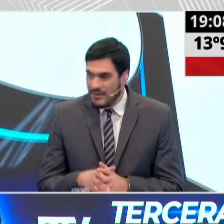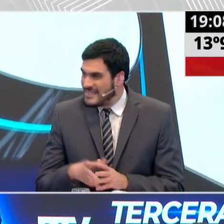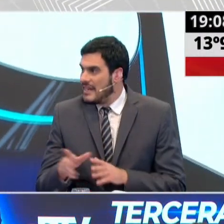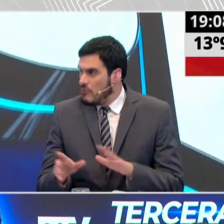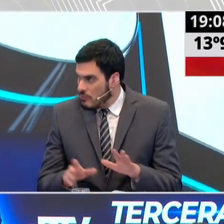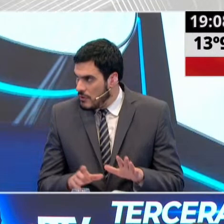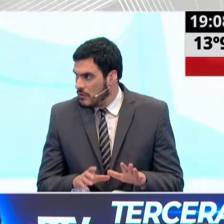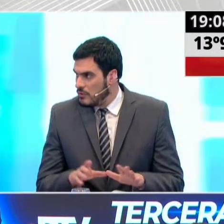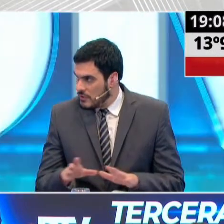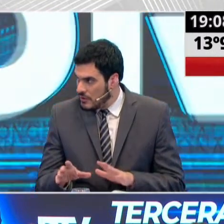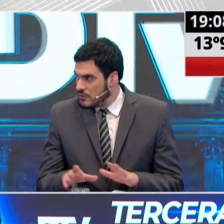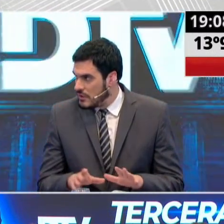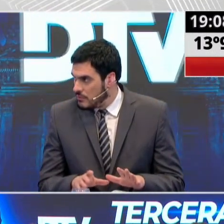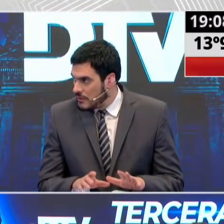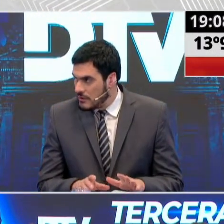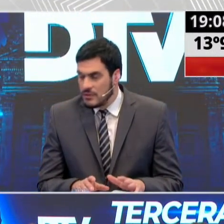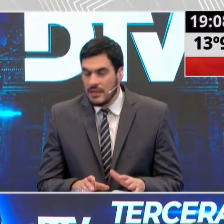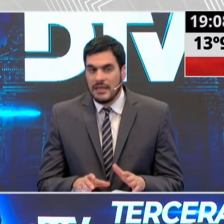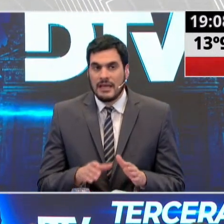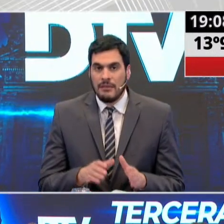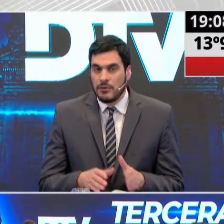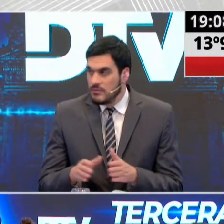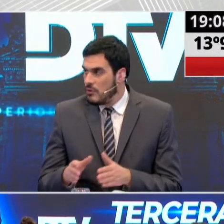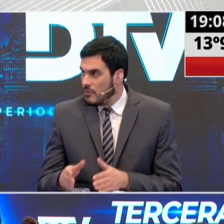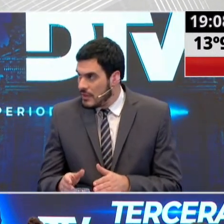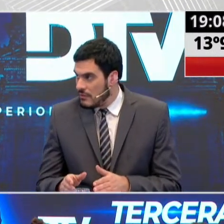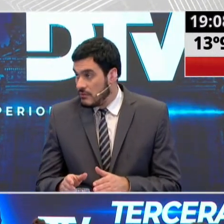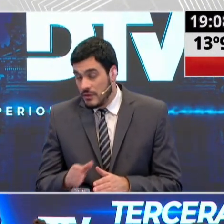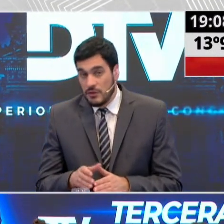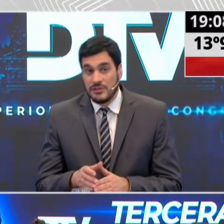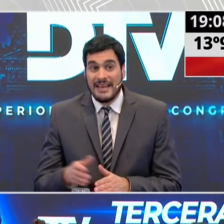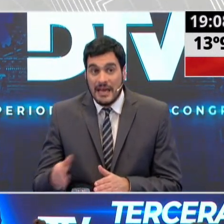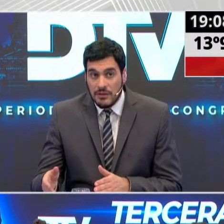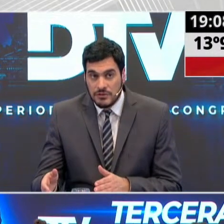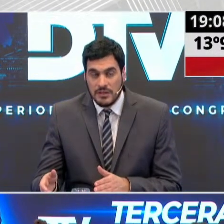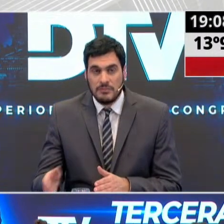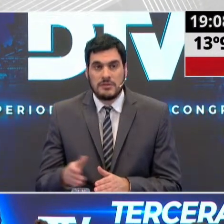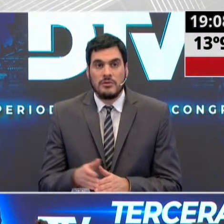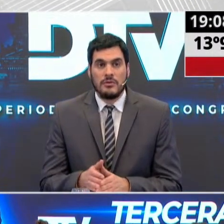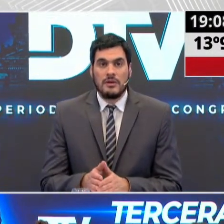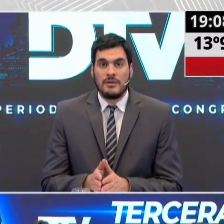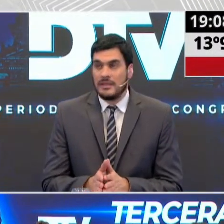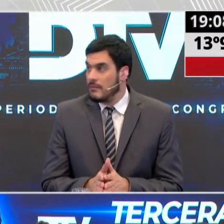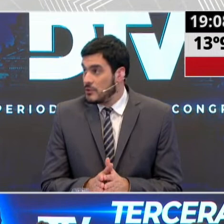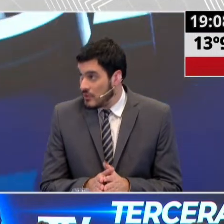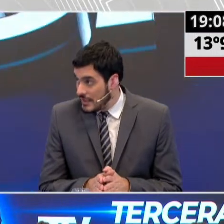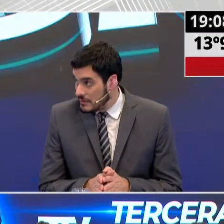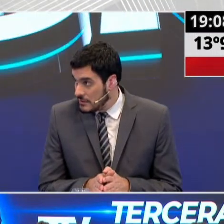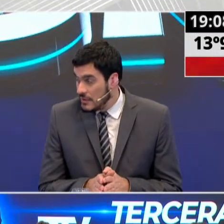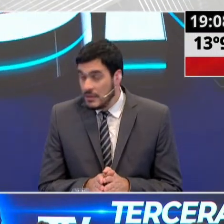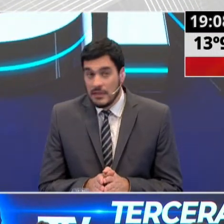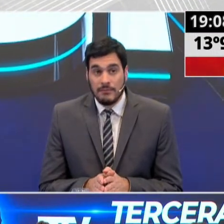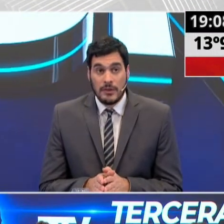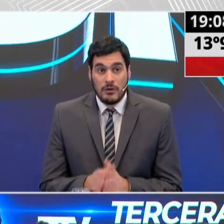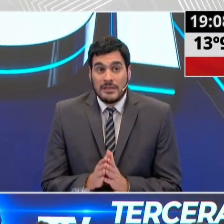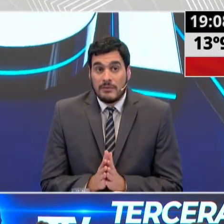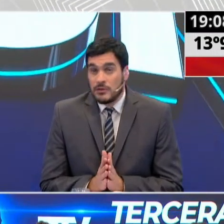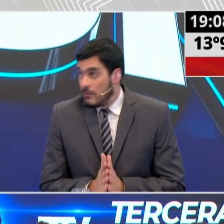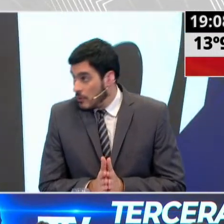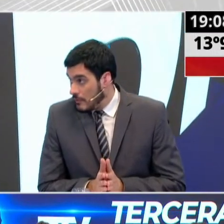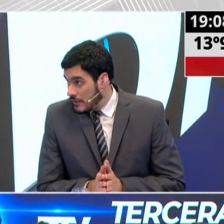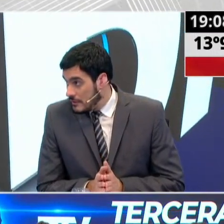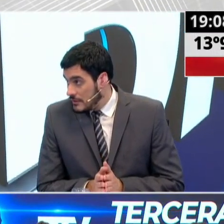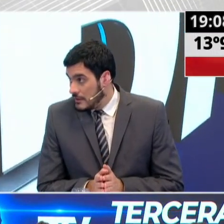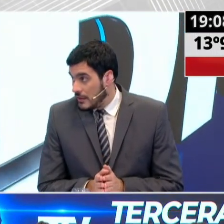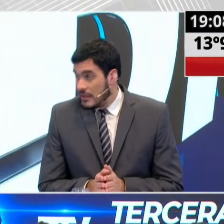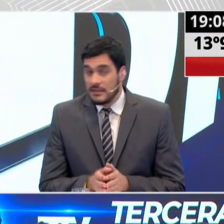que va a ser el número, ¿no? Con 10-12 diputados, el próximo gobierno, con 10-12 aliados, el próximo gobierno va a tener mayoría, pero no va a tener mayoría